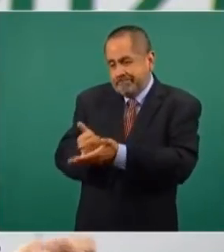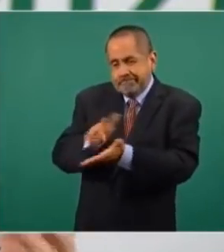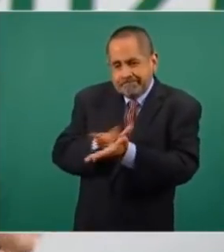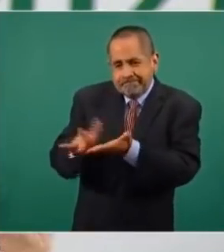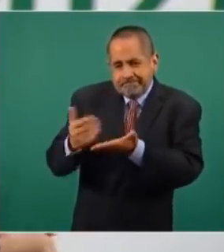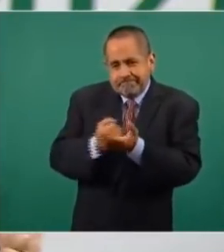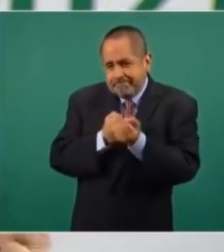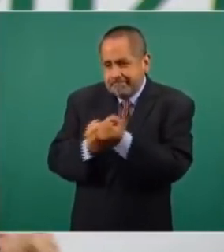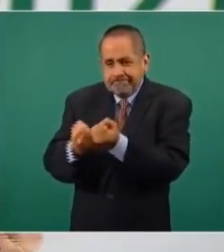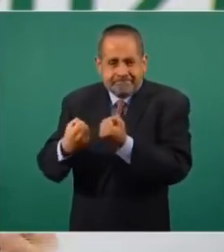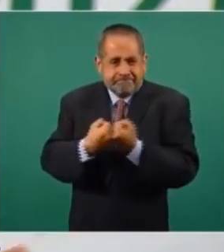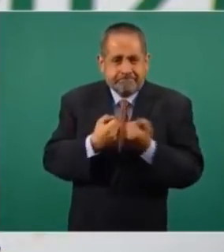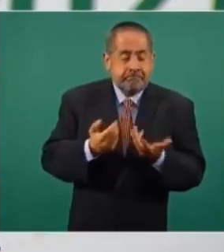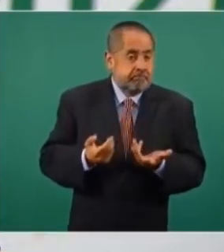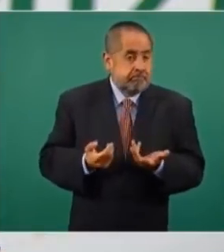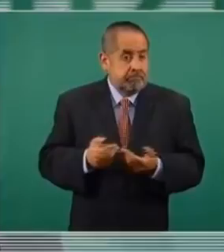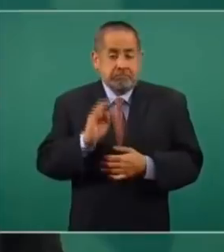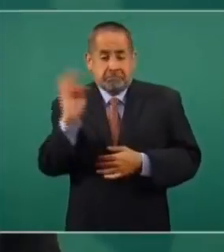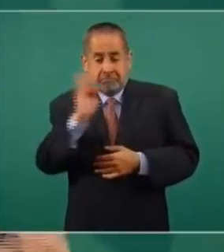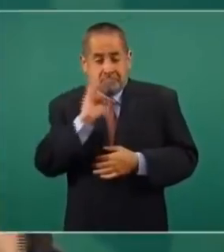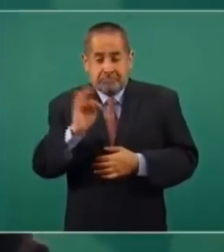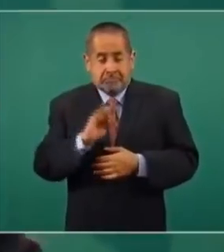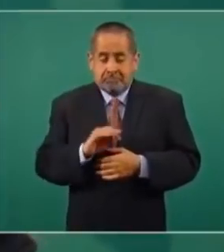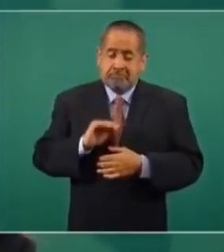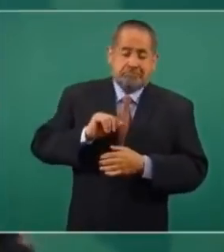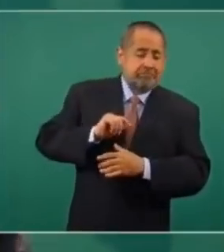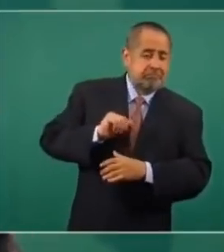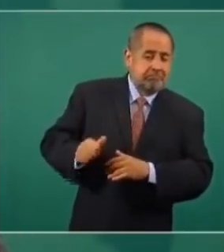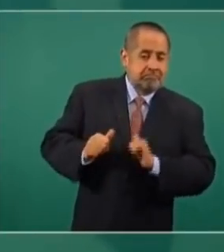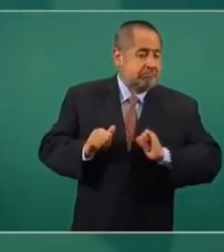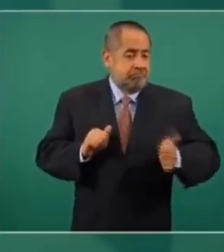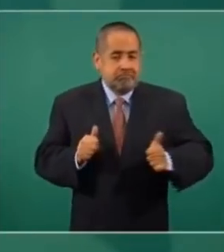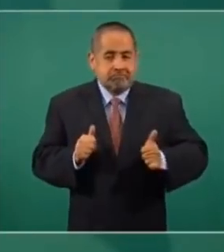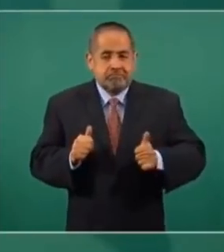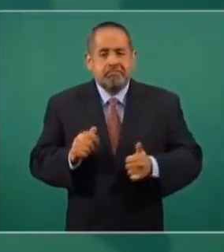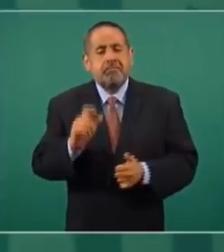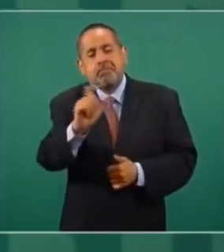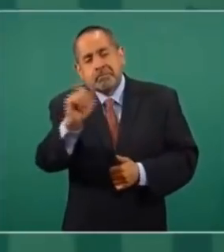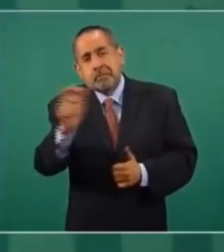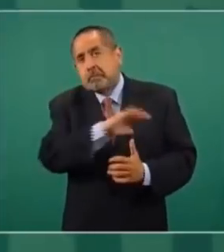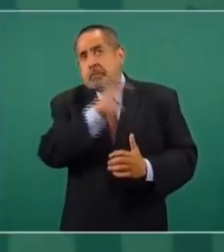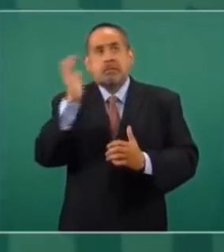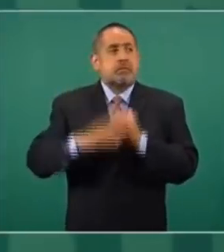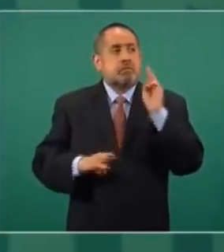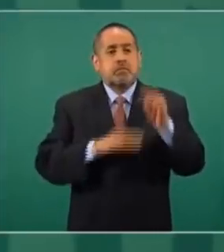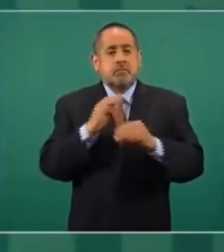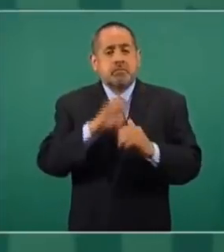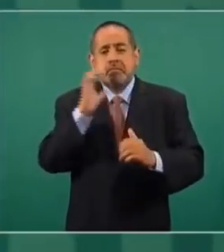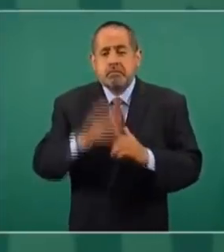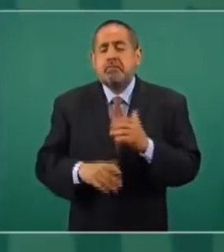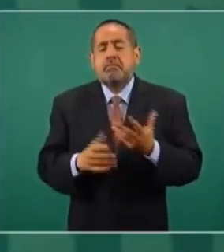No podría, si no lo hacemos así, imagínate tú cuándo íbamos a terminar la vacunación.